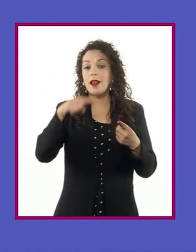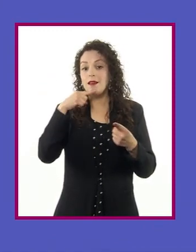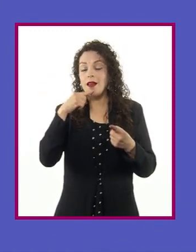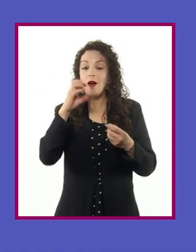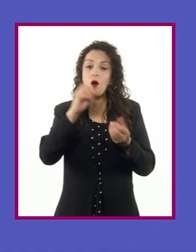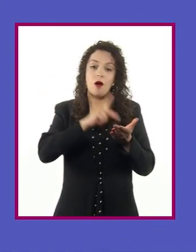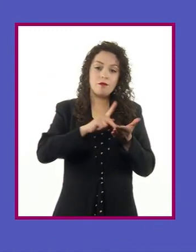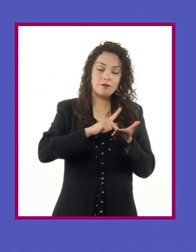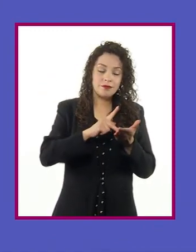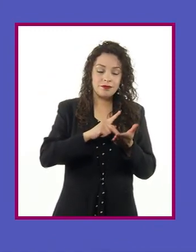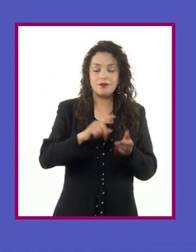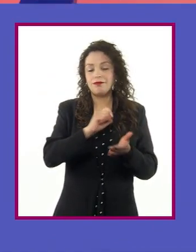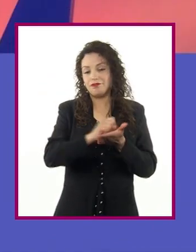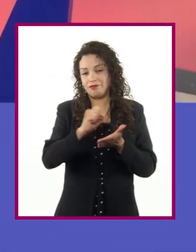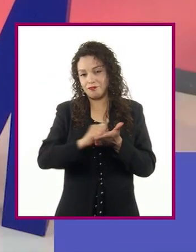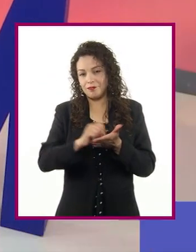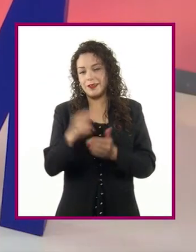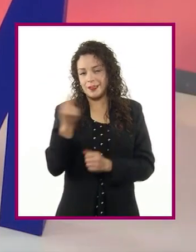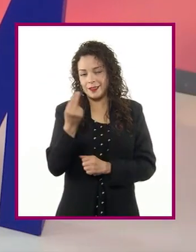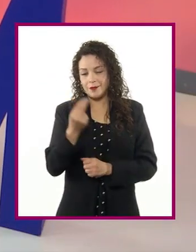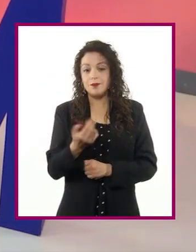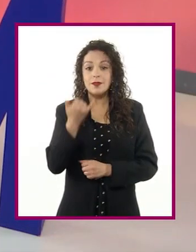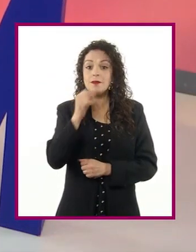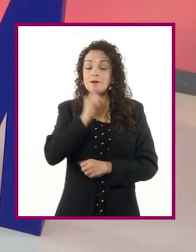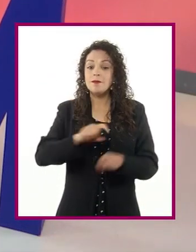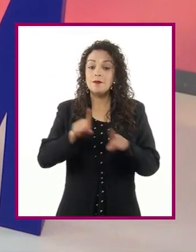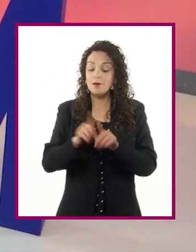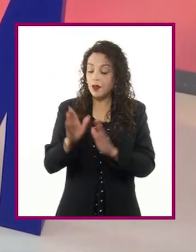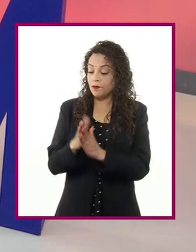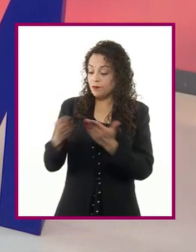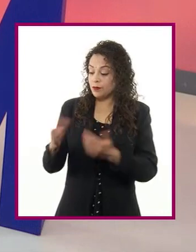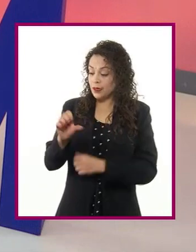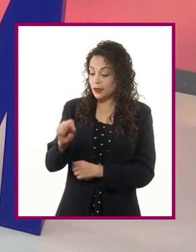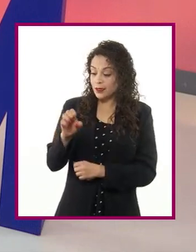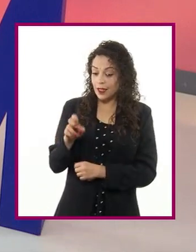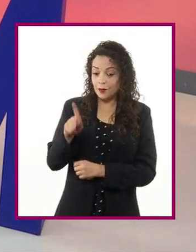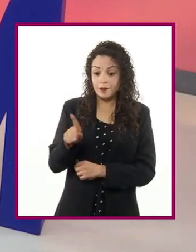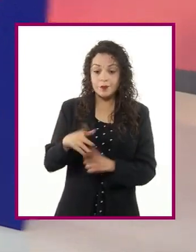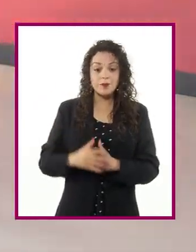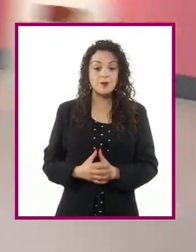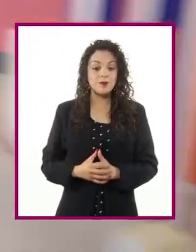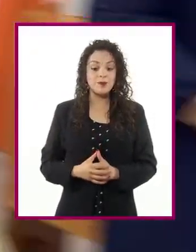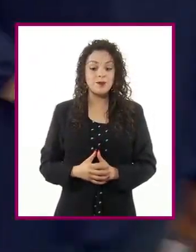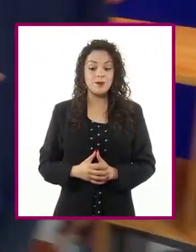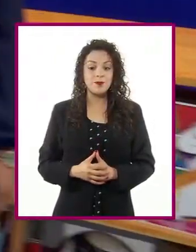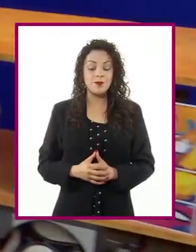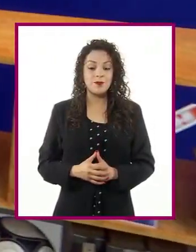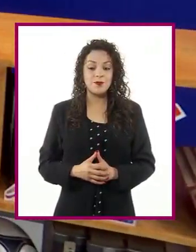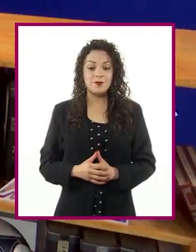o bolígrafo para tomar notas. También tengan a la mano su libro de texto.